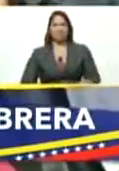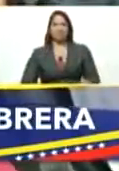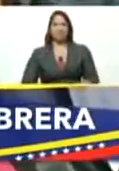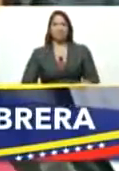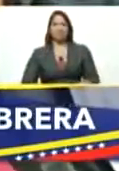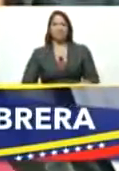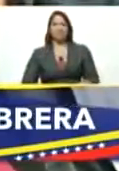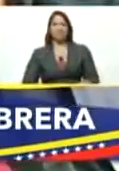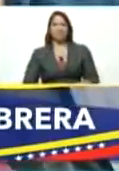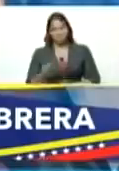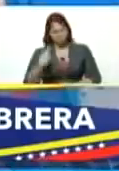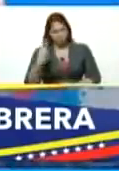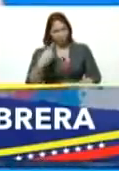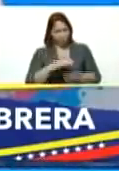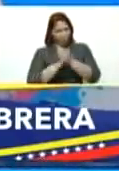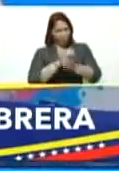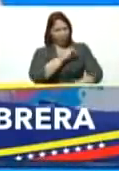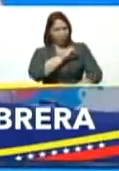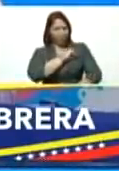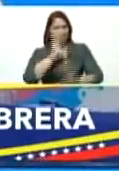seguimos siendo palabra